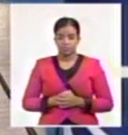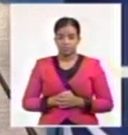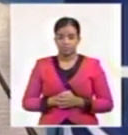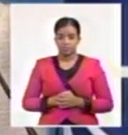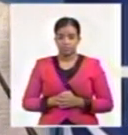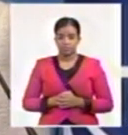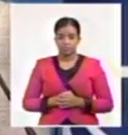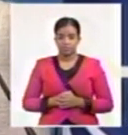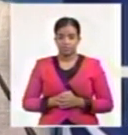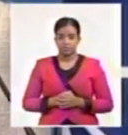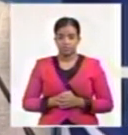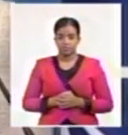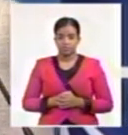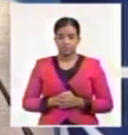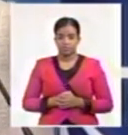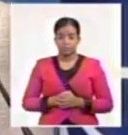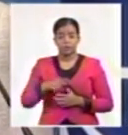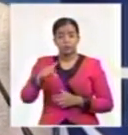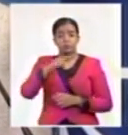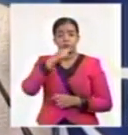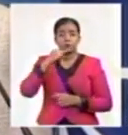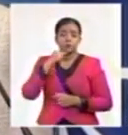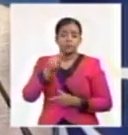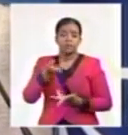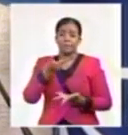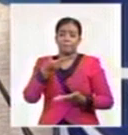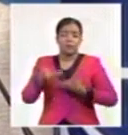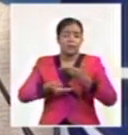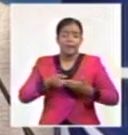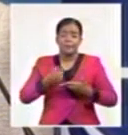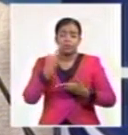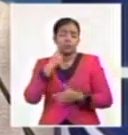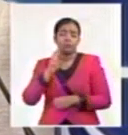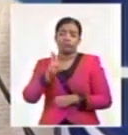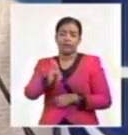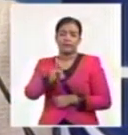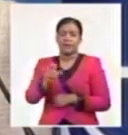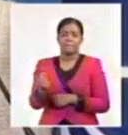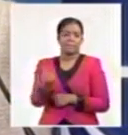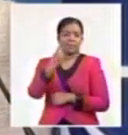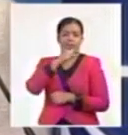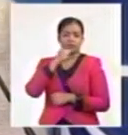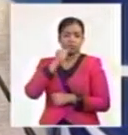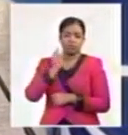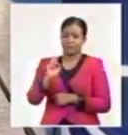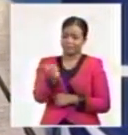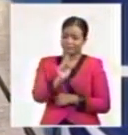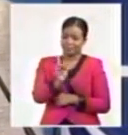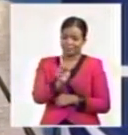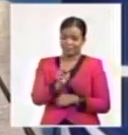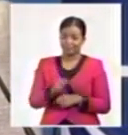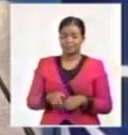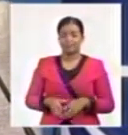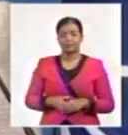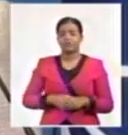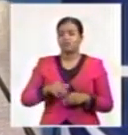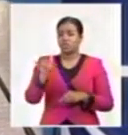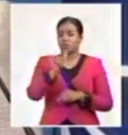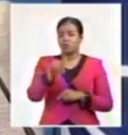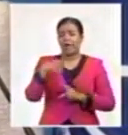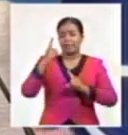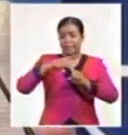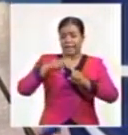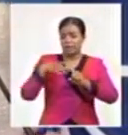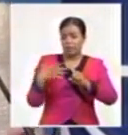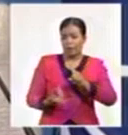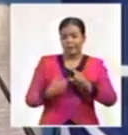Las amenazas y desafíos rusos son los más inmediatos, pero no son los únicos, recordaba la presidenta de la Comisión Europea. También somos testigos de cómo